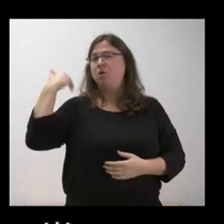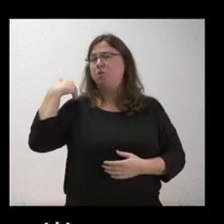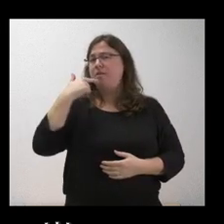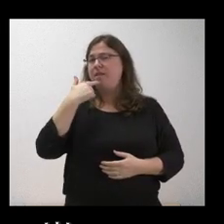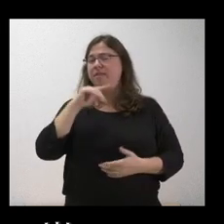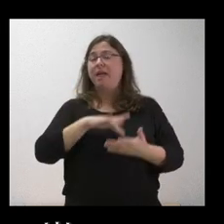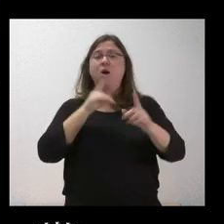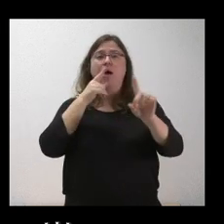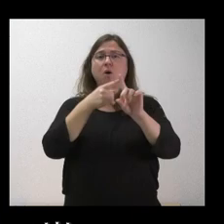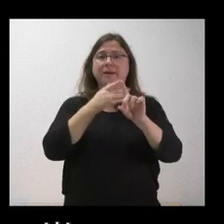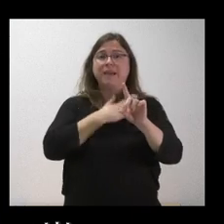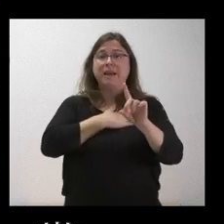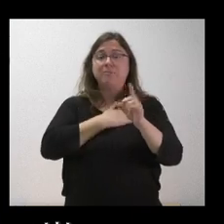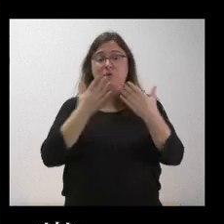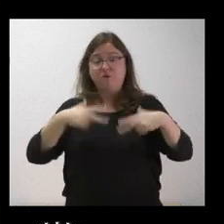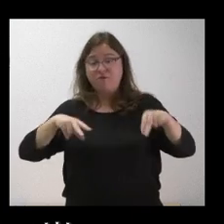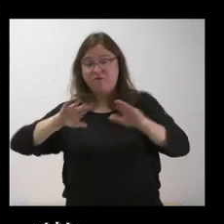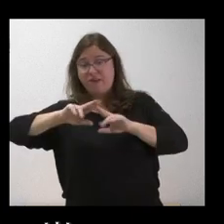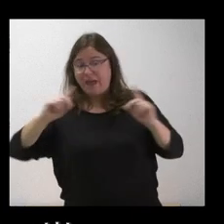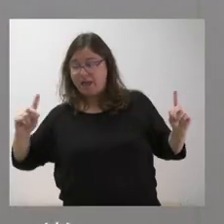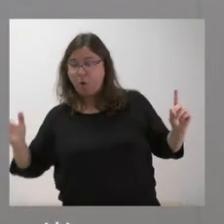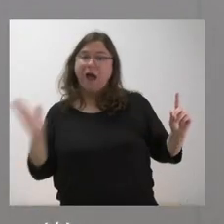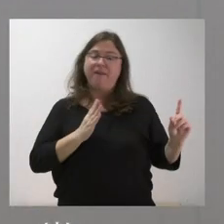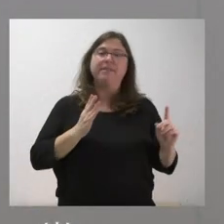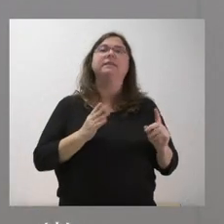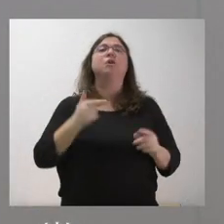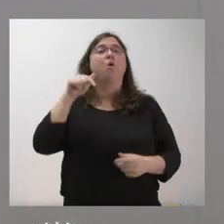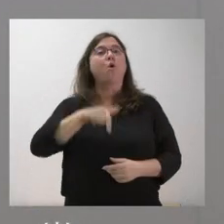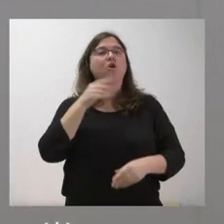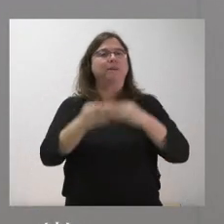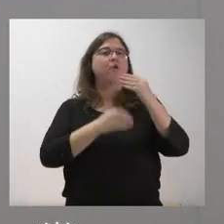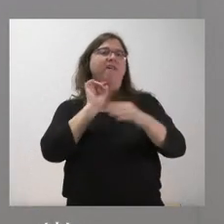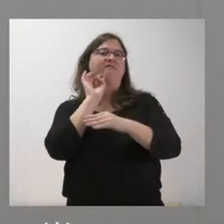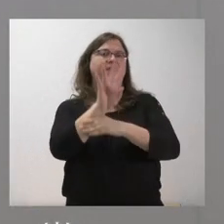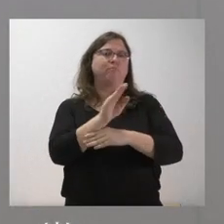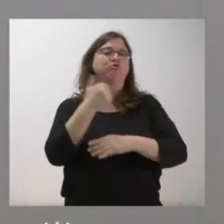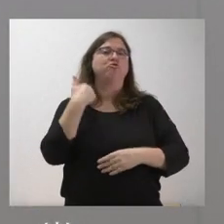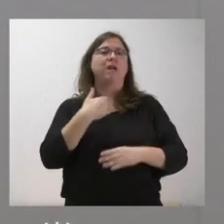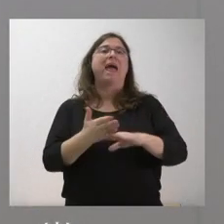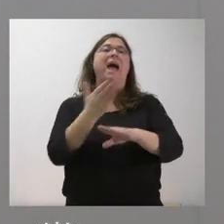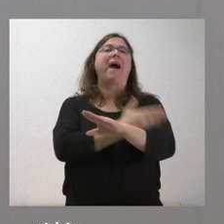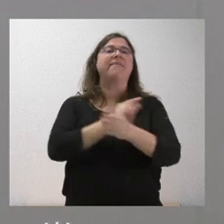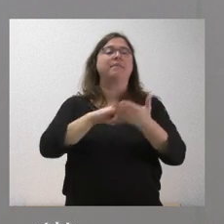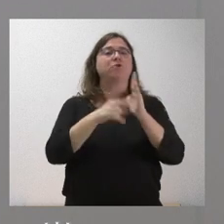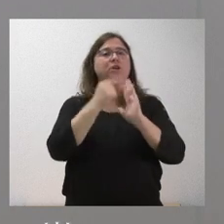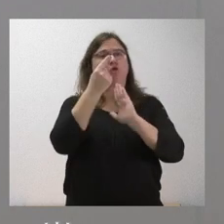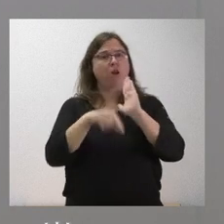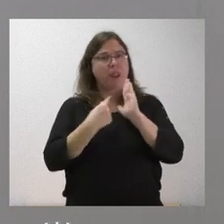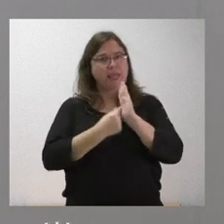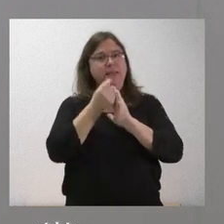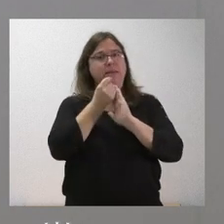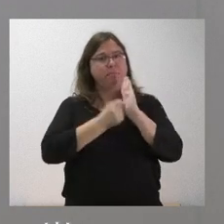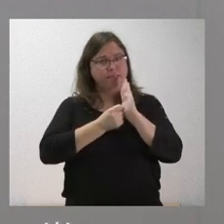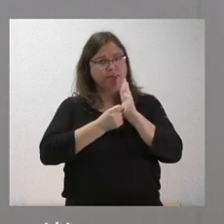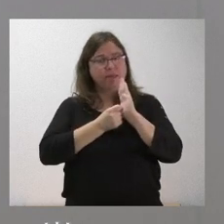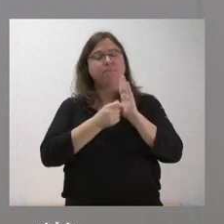que el objetivo es presentarlo antes de que concluya el año sí lo que hemos hecho hoy es enviar ya el anteproyecto de ley de medidas para el consejo